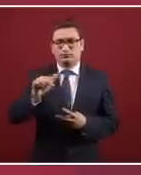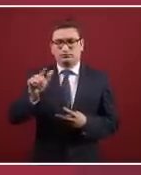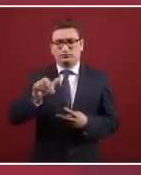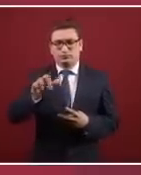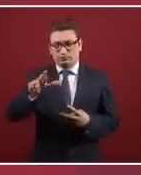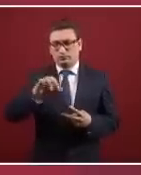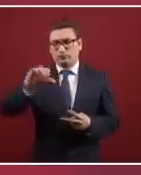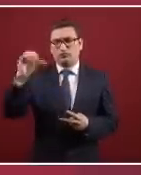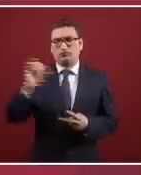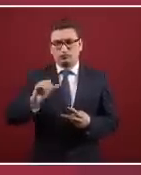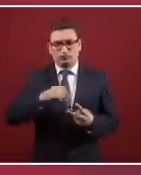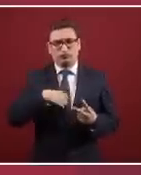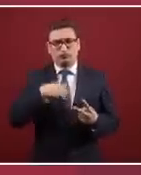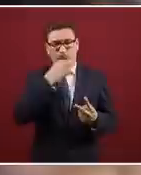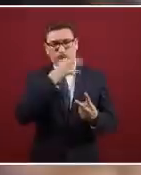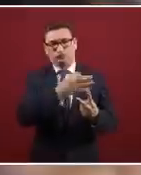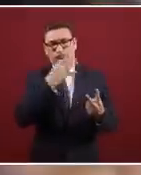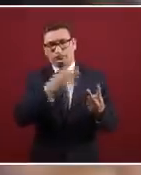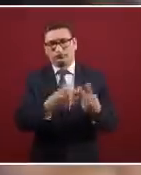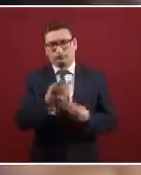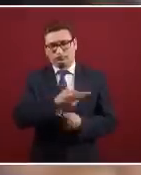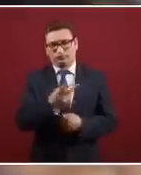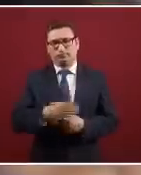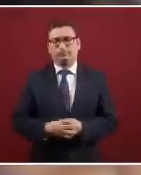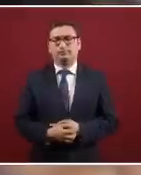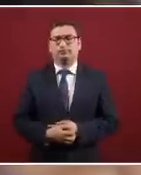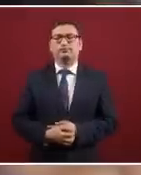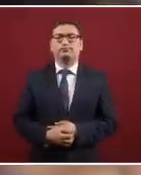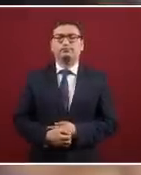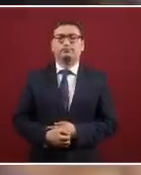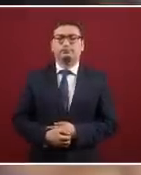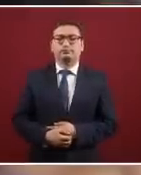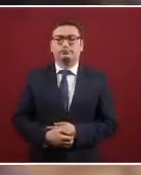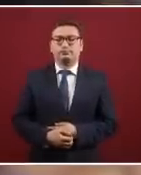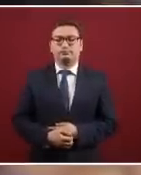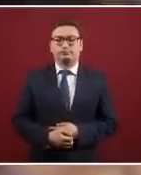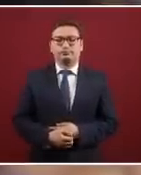quedé en darles a conocer de que